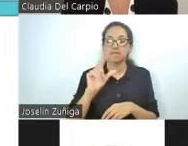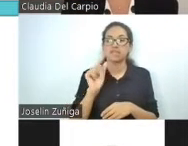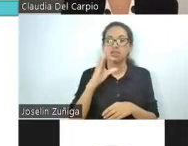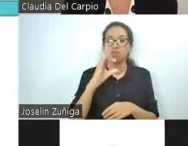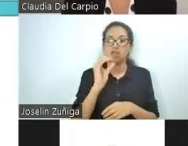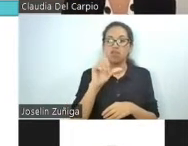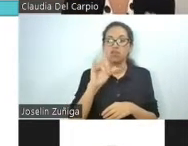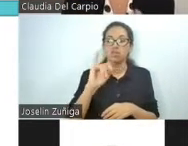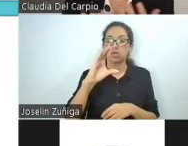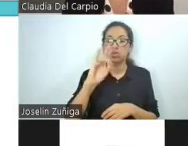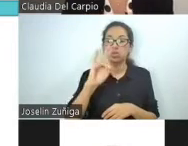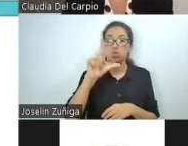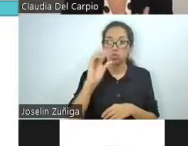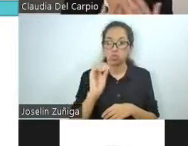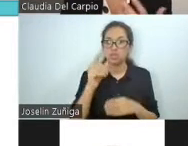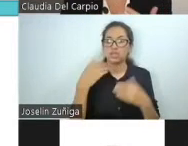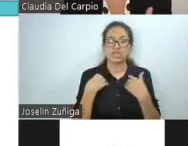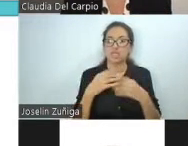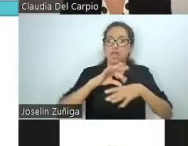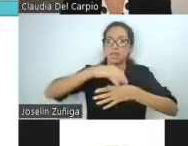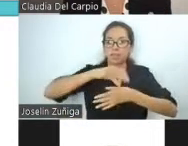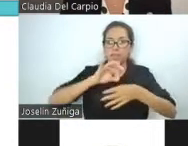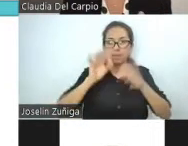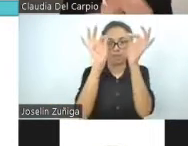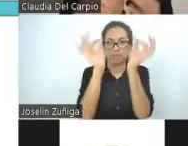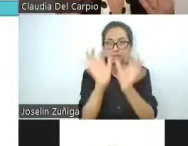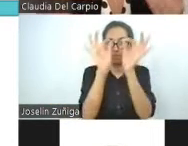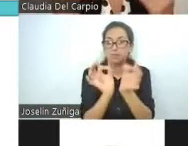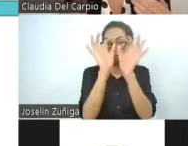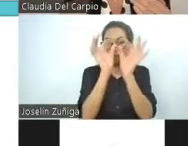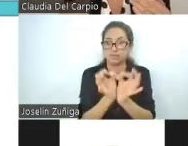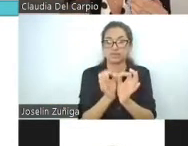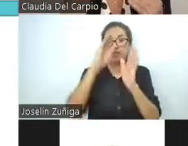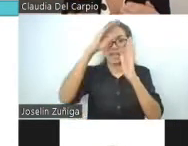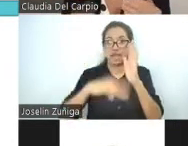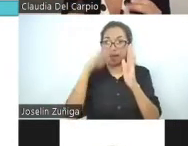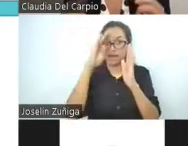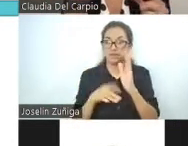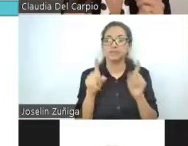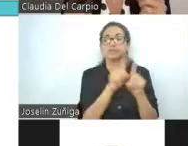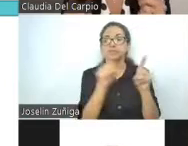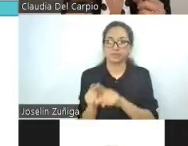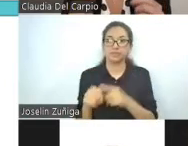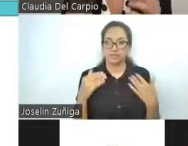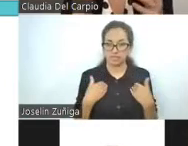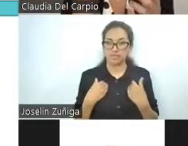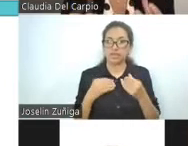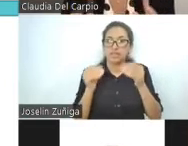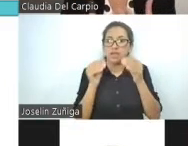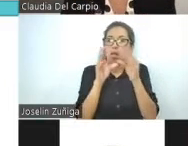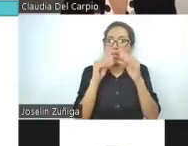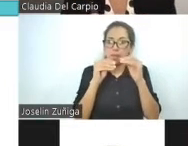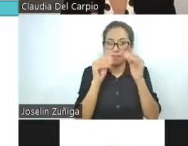adiposos. Esta piel tiene muchísimas glándulas sebáceas y sudoríparas, y debajo de esto también tiene un colchón adiposo que